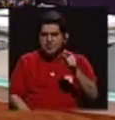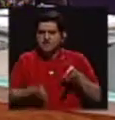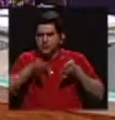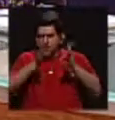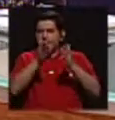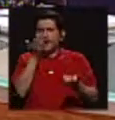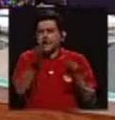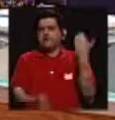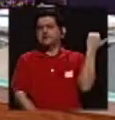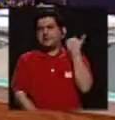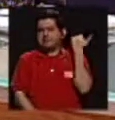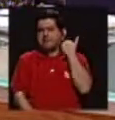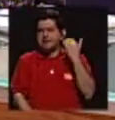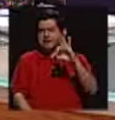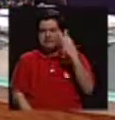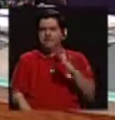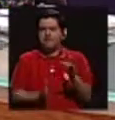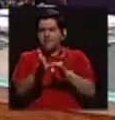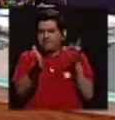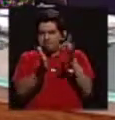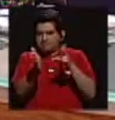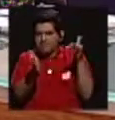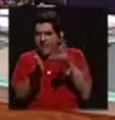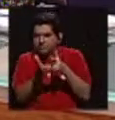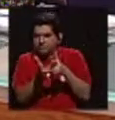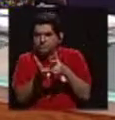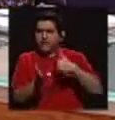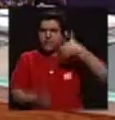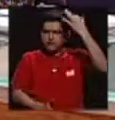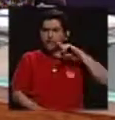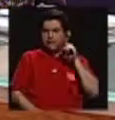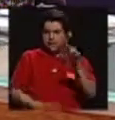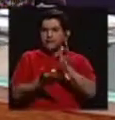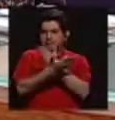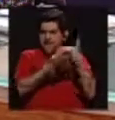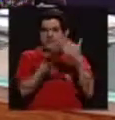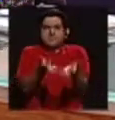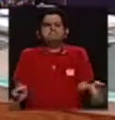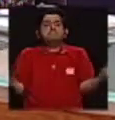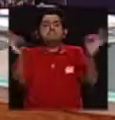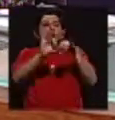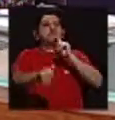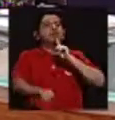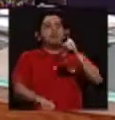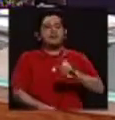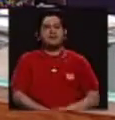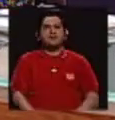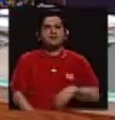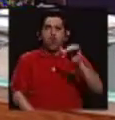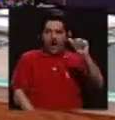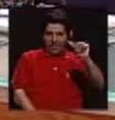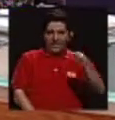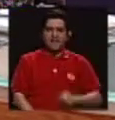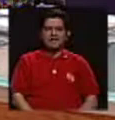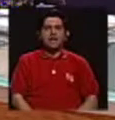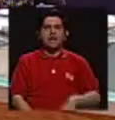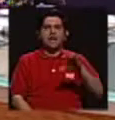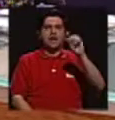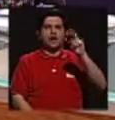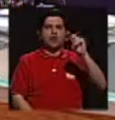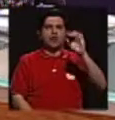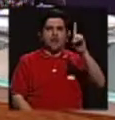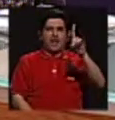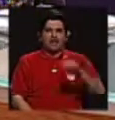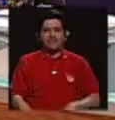en la calle está siendo víctima de una forma de explotación. Yo diría que por ahí, muy importante lo que decía Adriana en relación con la CONAT, porque la CONAT